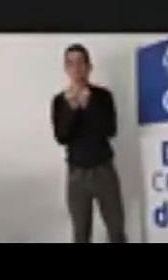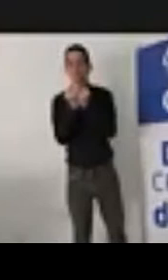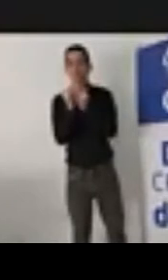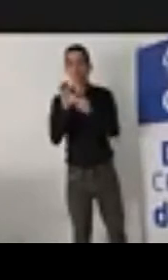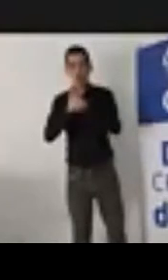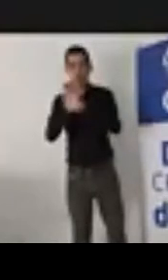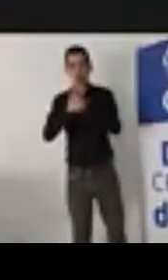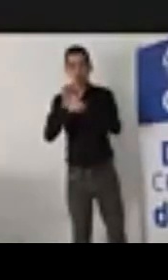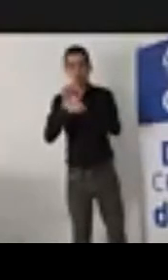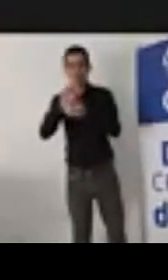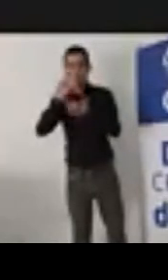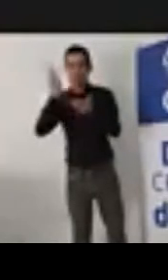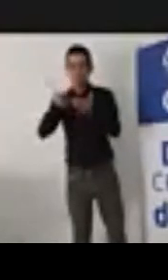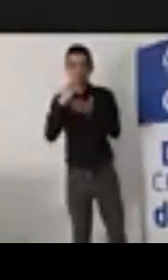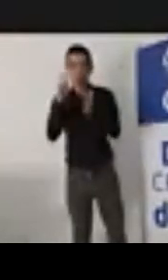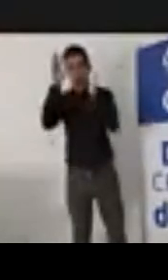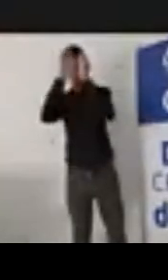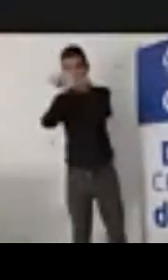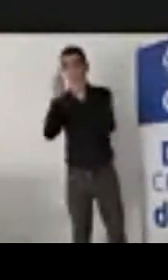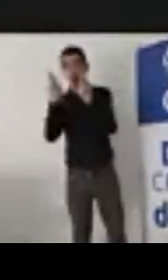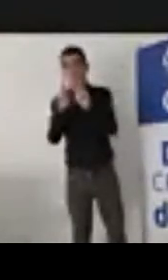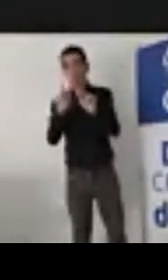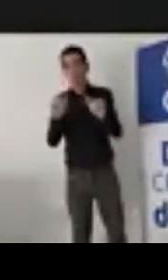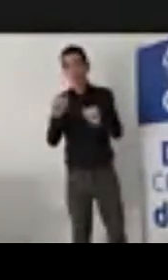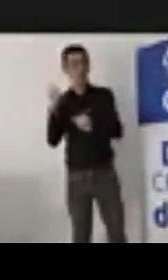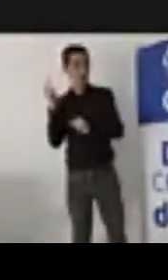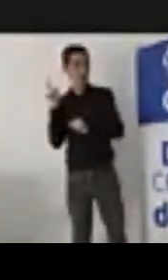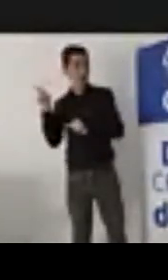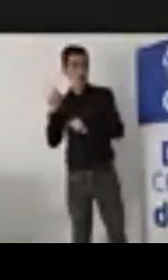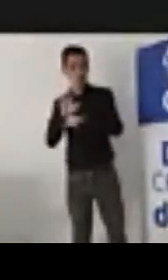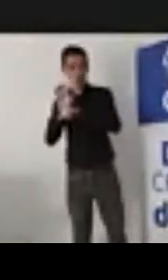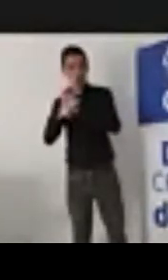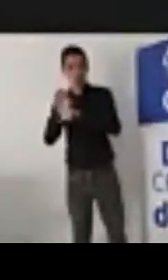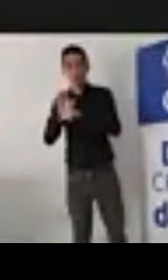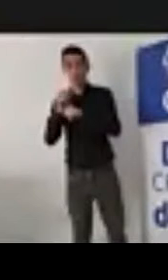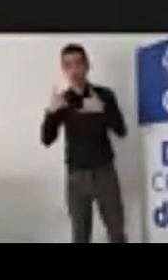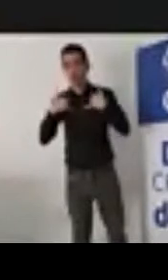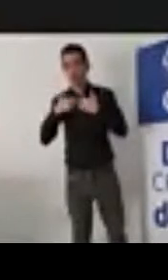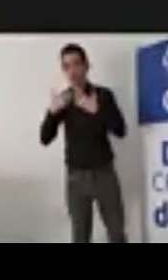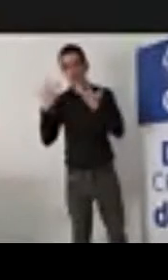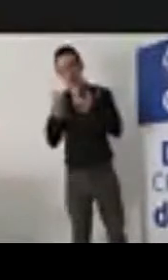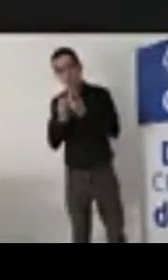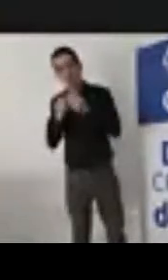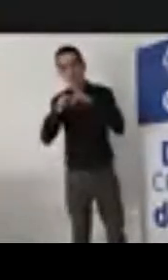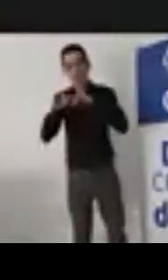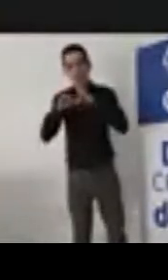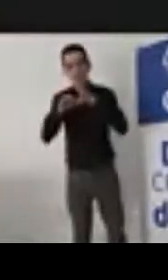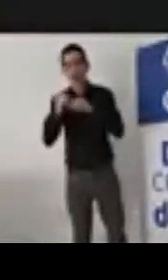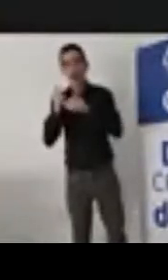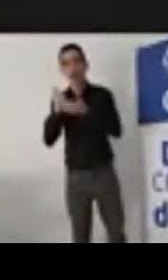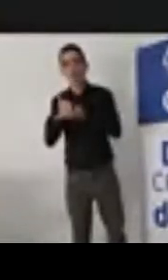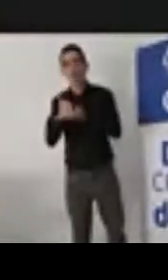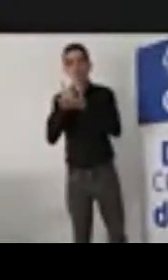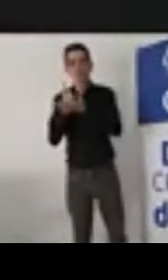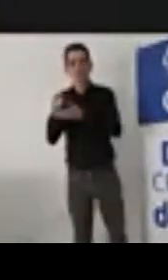duda alguna ha sido un impulso y un motor para reactivar el tejido social y para movilizar a los jóvenes colombianos alrededor